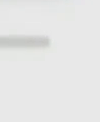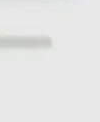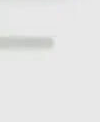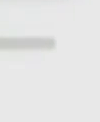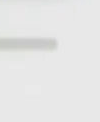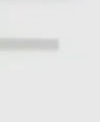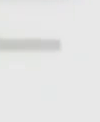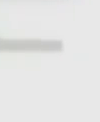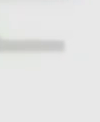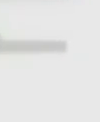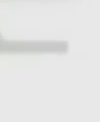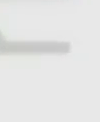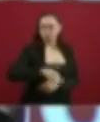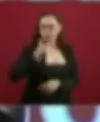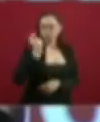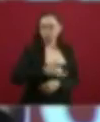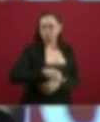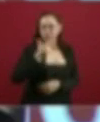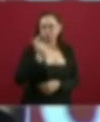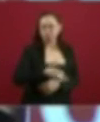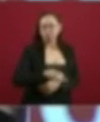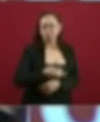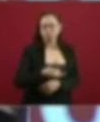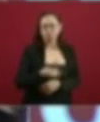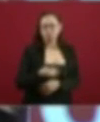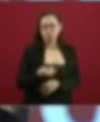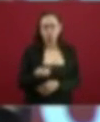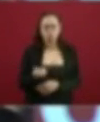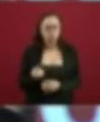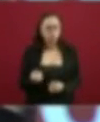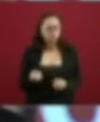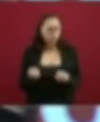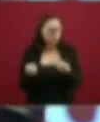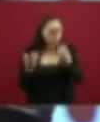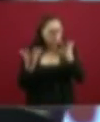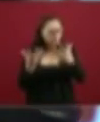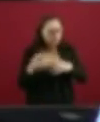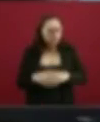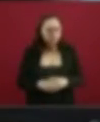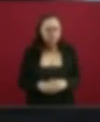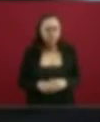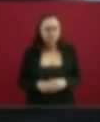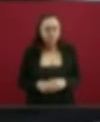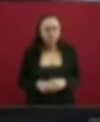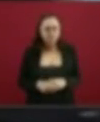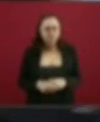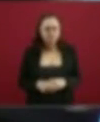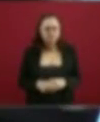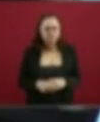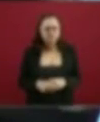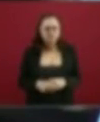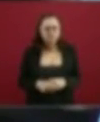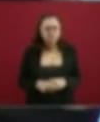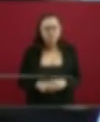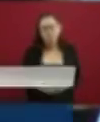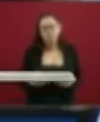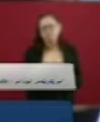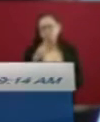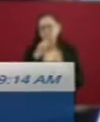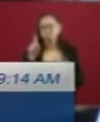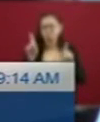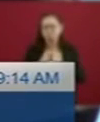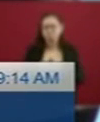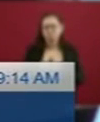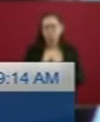Mayor de Fray Bartolomé en Reforma. ¡Ay, Dios! Durante el puente vacacional, en lugar de ponerse su traje de baño y bronceador, el